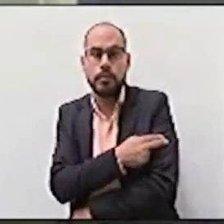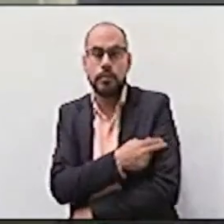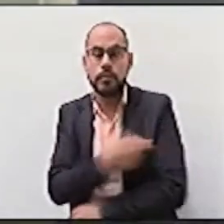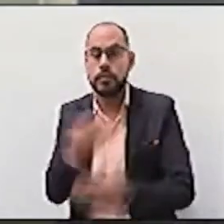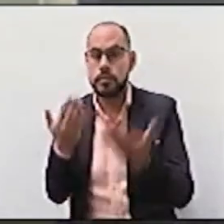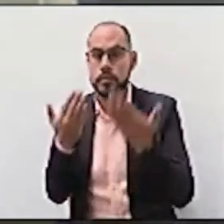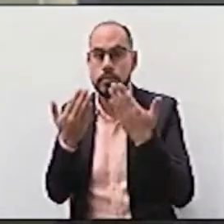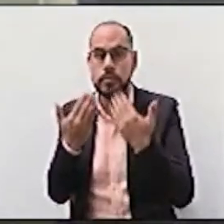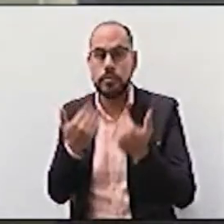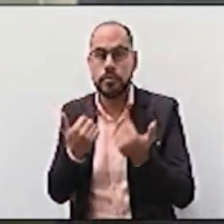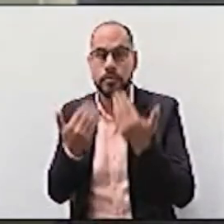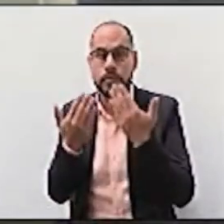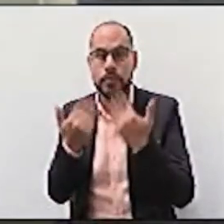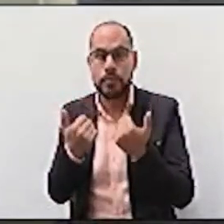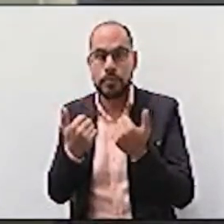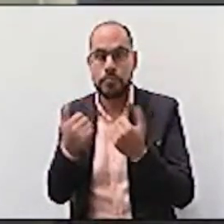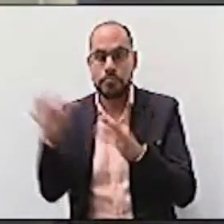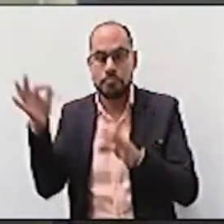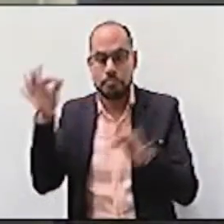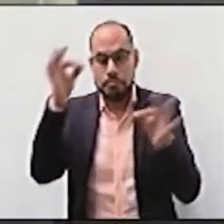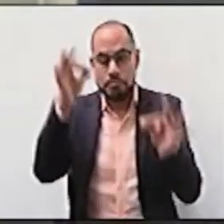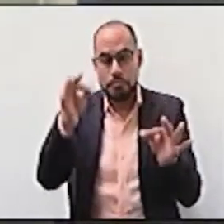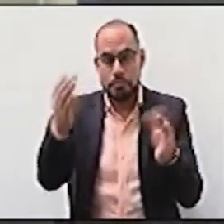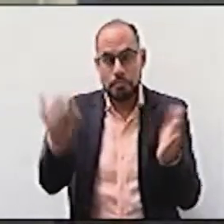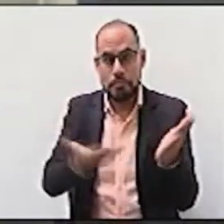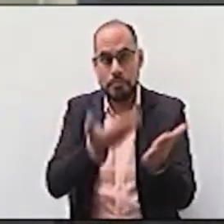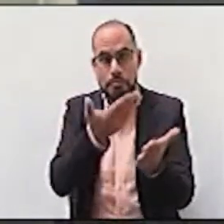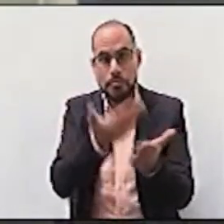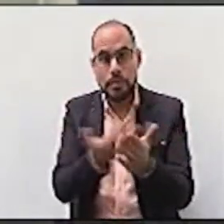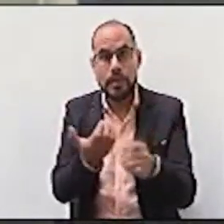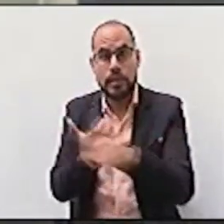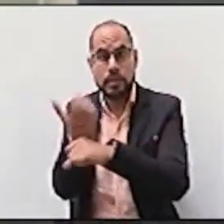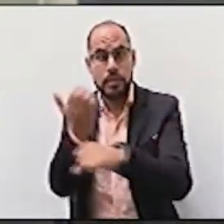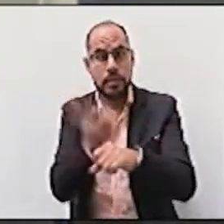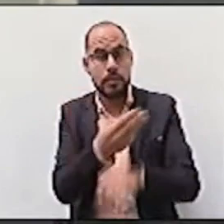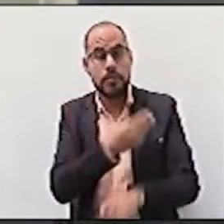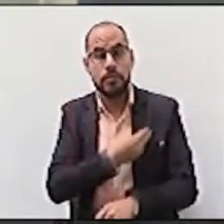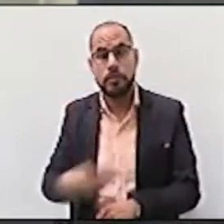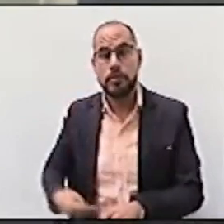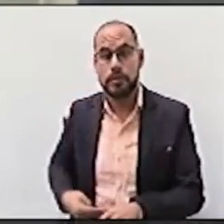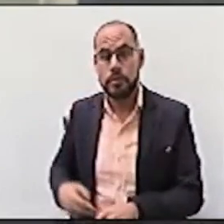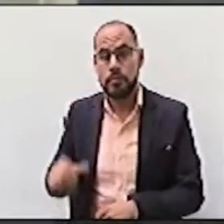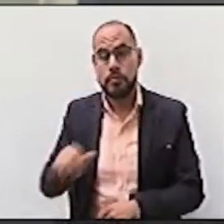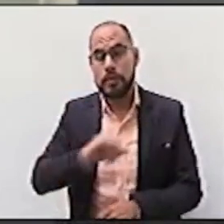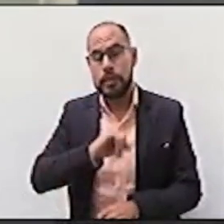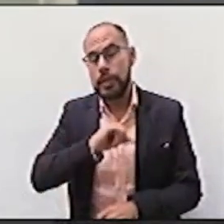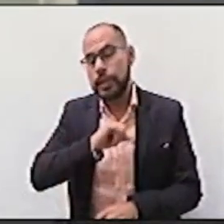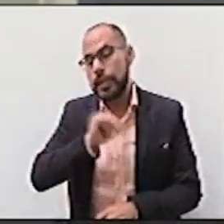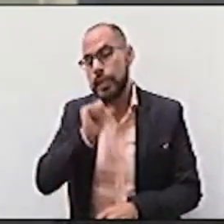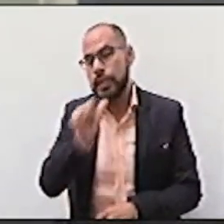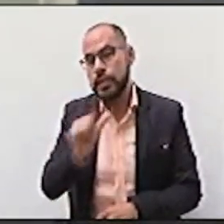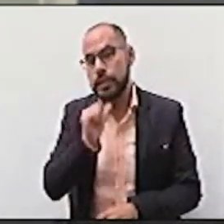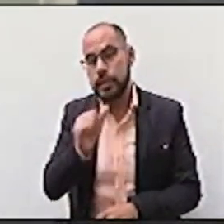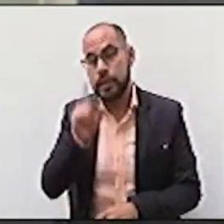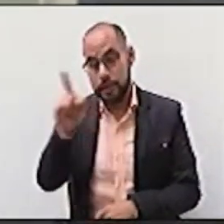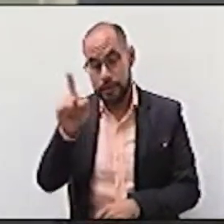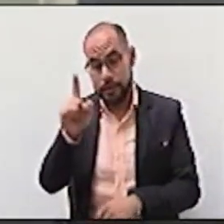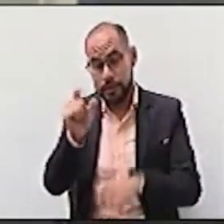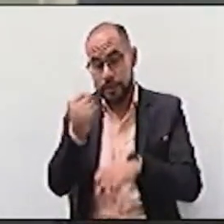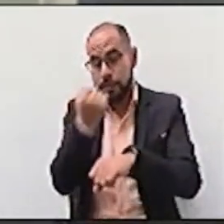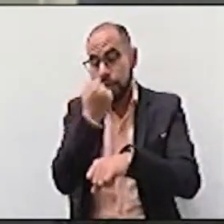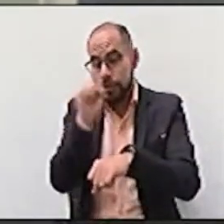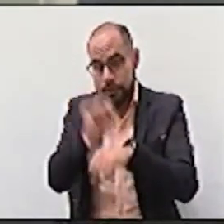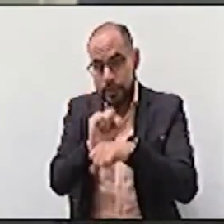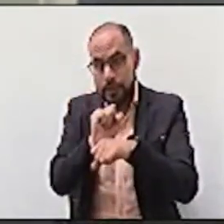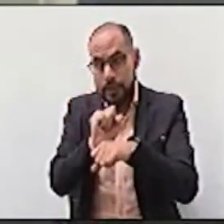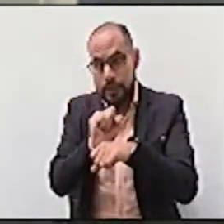ningún solo reporte que hayan presentado estados o municipios al Secretariado Ejecutivo. Por eso